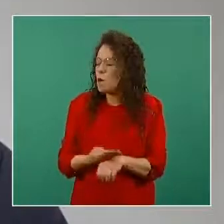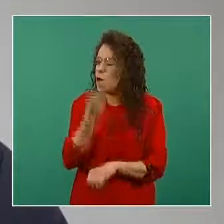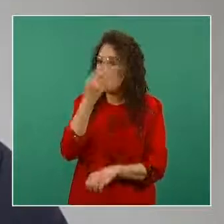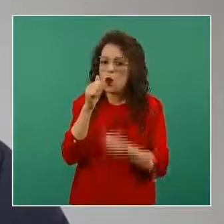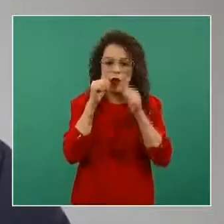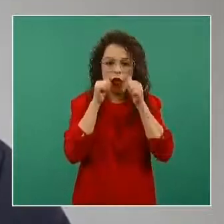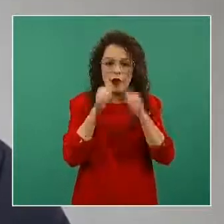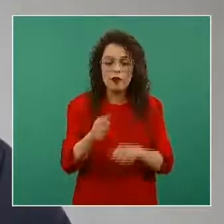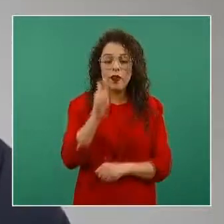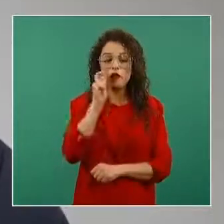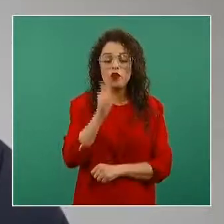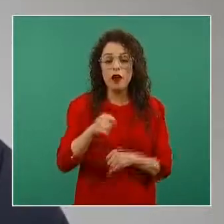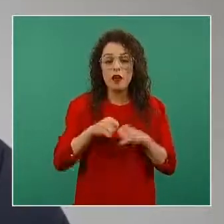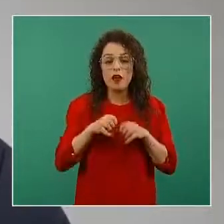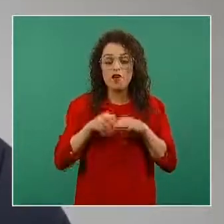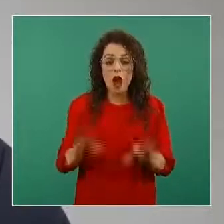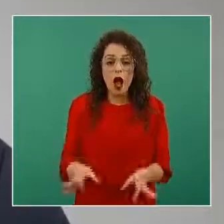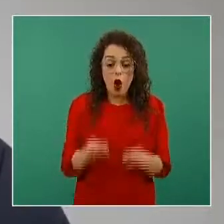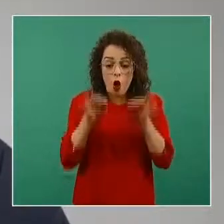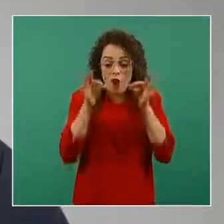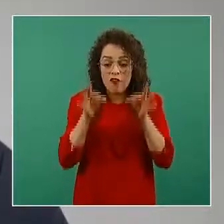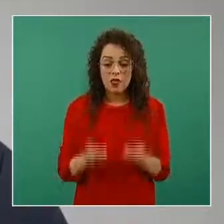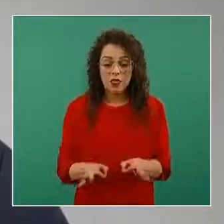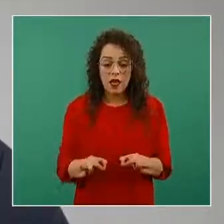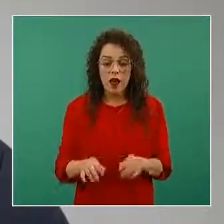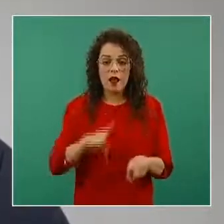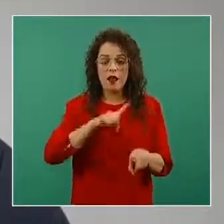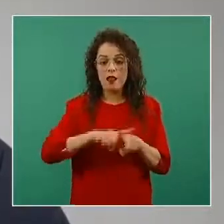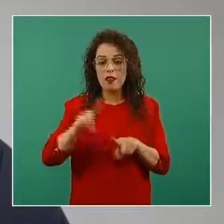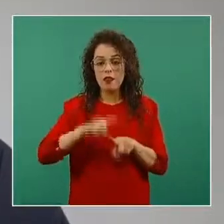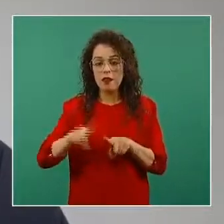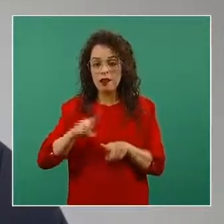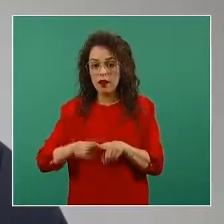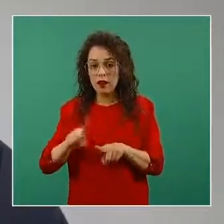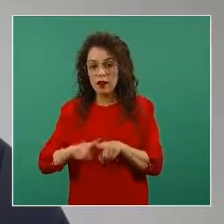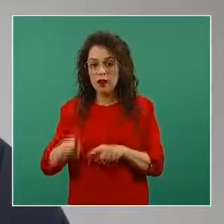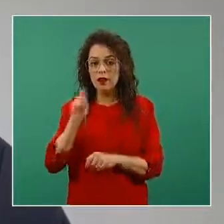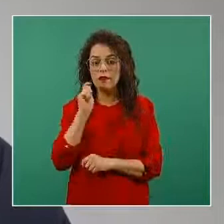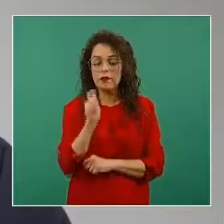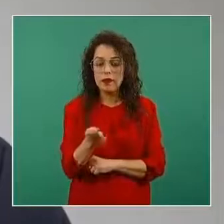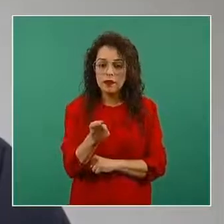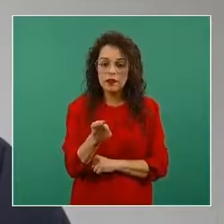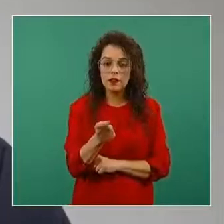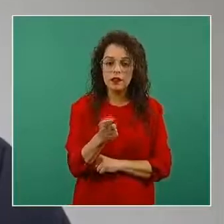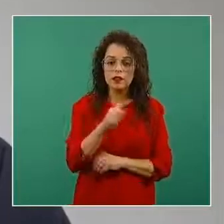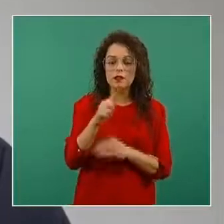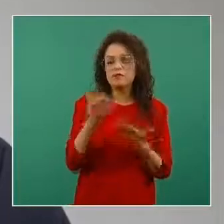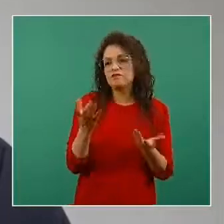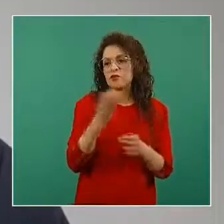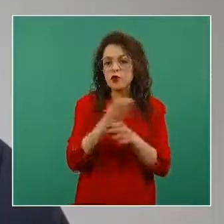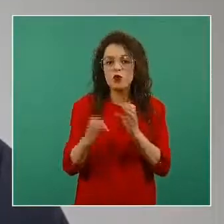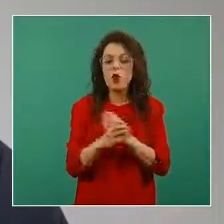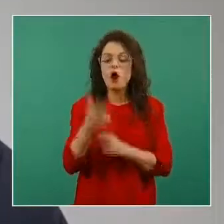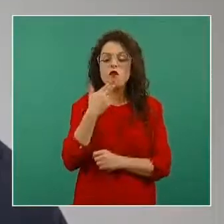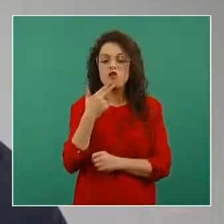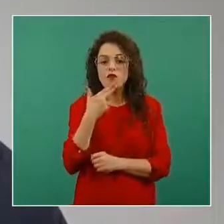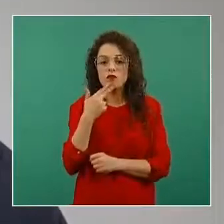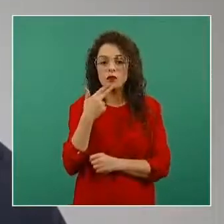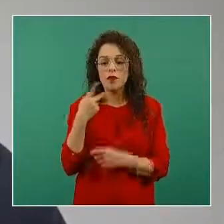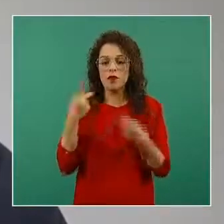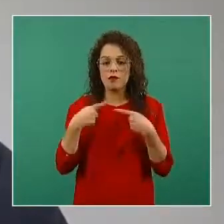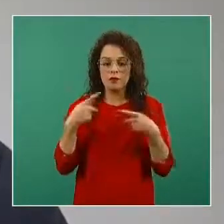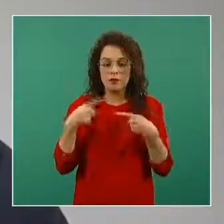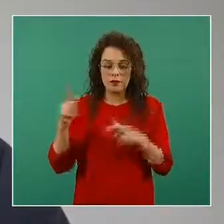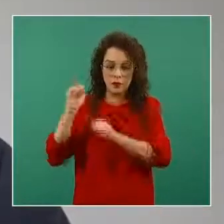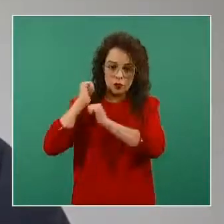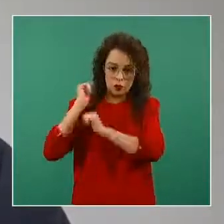comunicación oficiales, a los diferentes canales que usan las autoridades estatales, la gobernadora del estado de Sonora, la